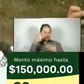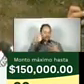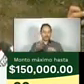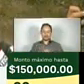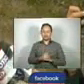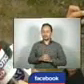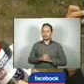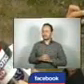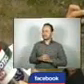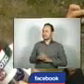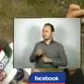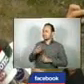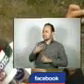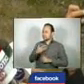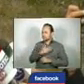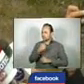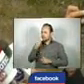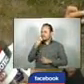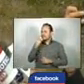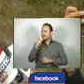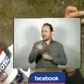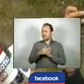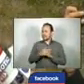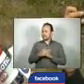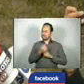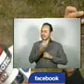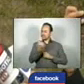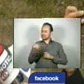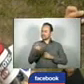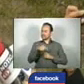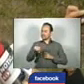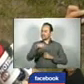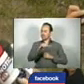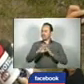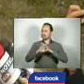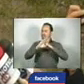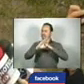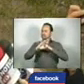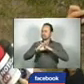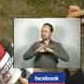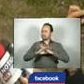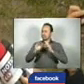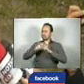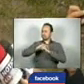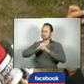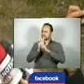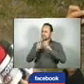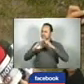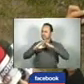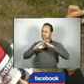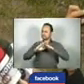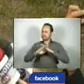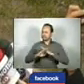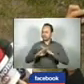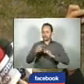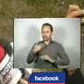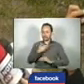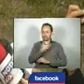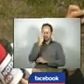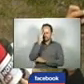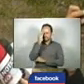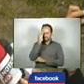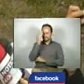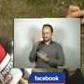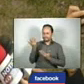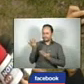que la gente ha flexibilizado esas medidas. Esto nos da temor porque puede